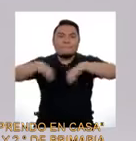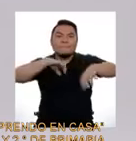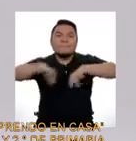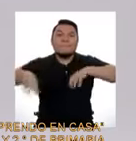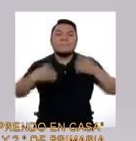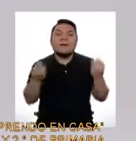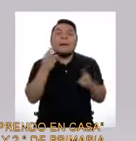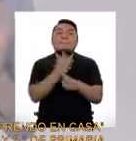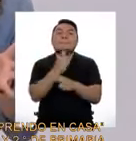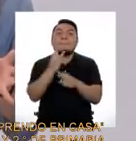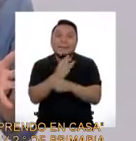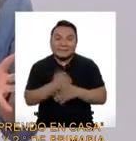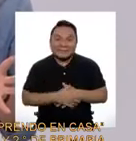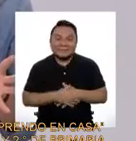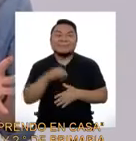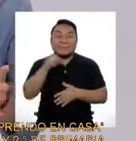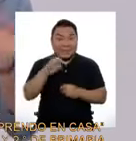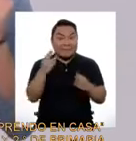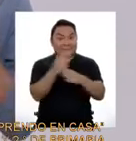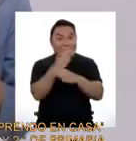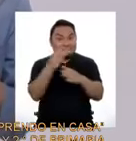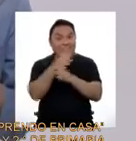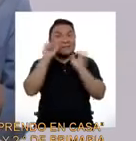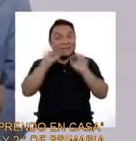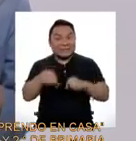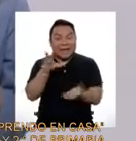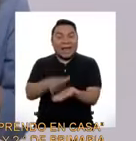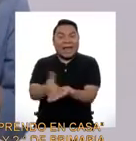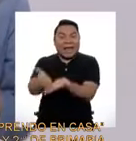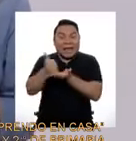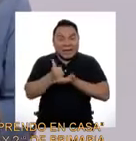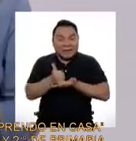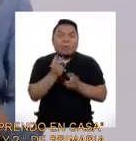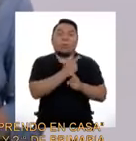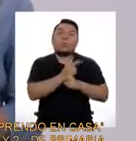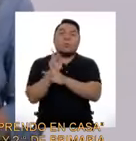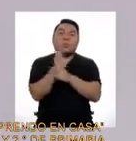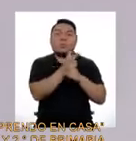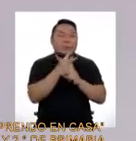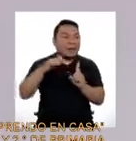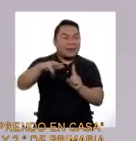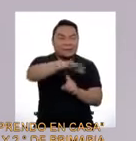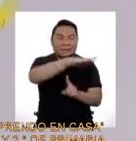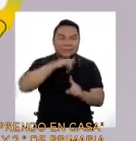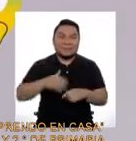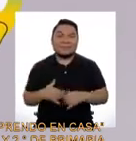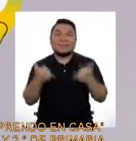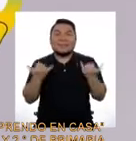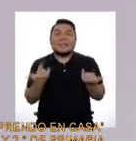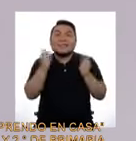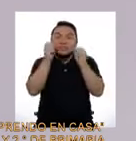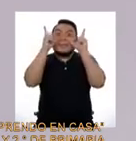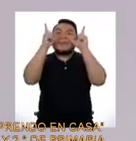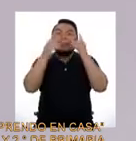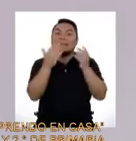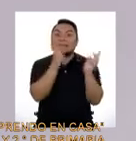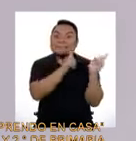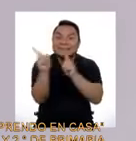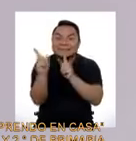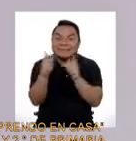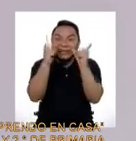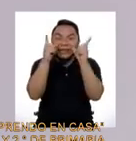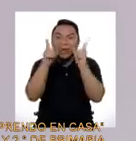la matemática. Sí, la matemática también nos ayuda a cuidar nuestro ambiente. Y aquí va la sorpresa. Prepárense